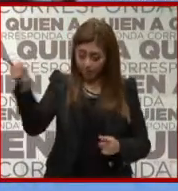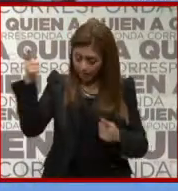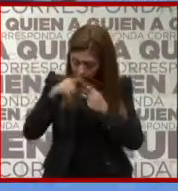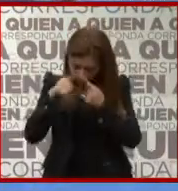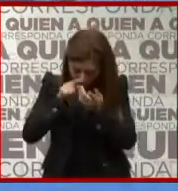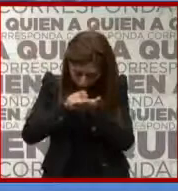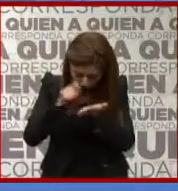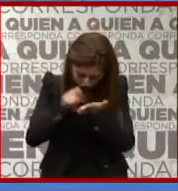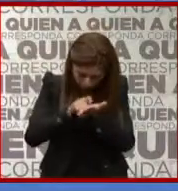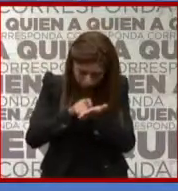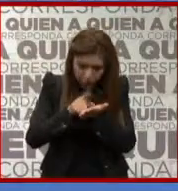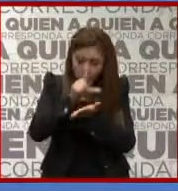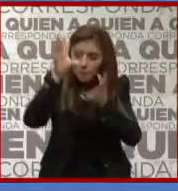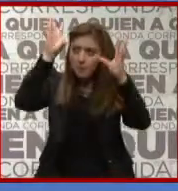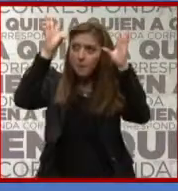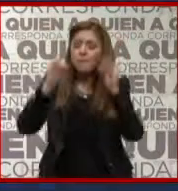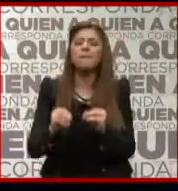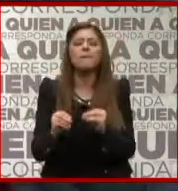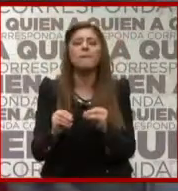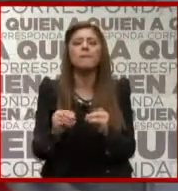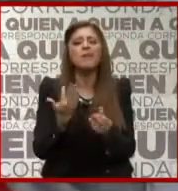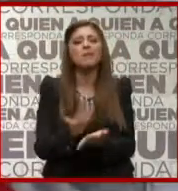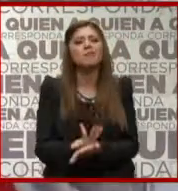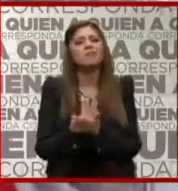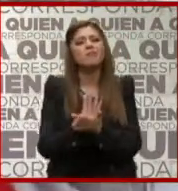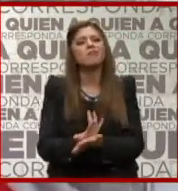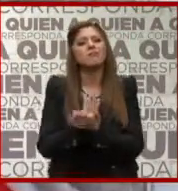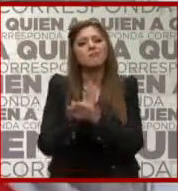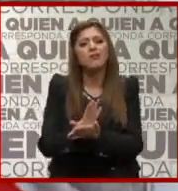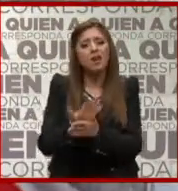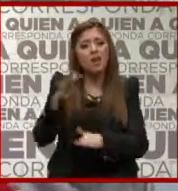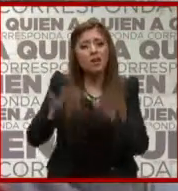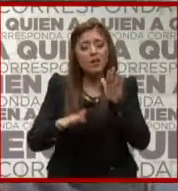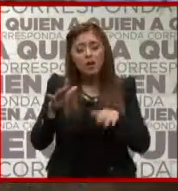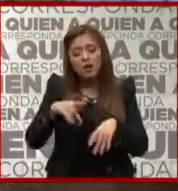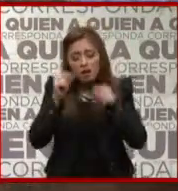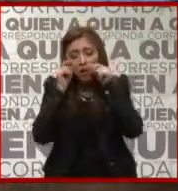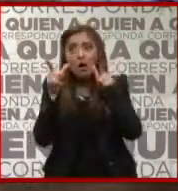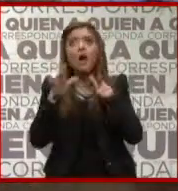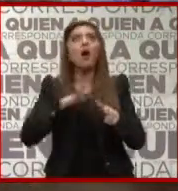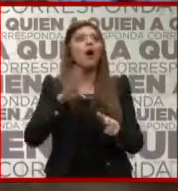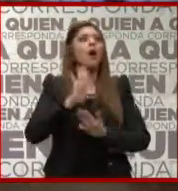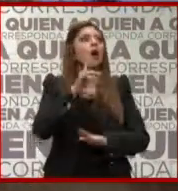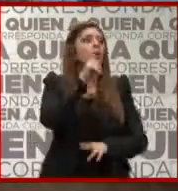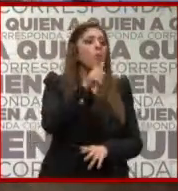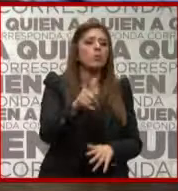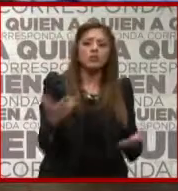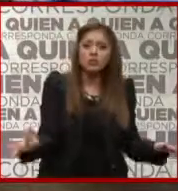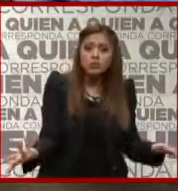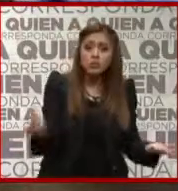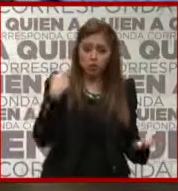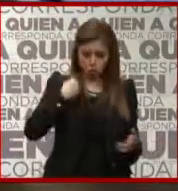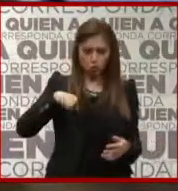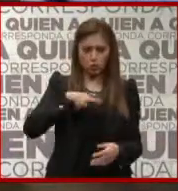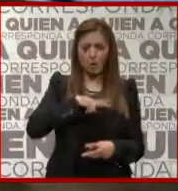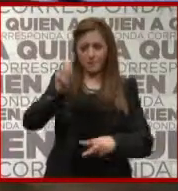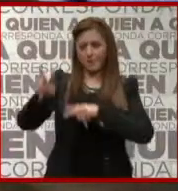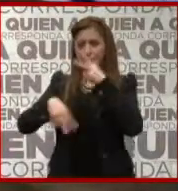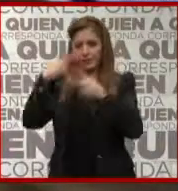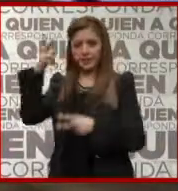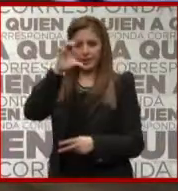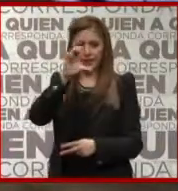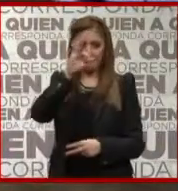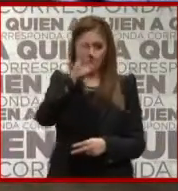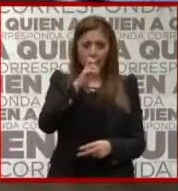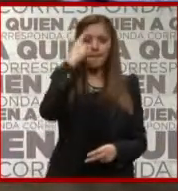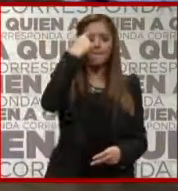les cuesta empezar de nuevo hasta que llega la luz. Luego a veces nos dormimos y ya hasta cuando nos despertamos ya hay luz. Ante esta situación acudimos a la Comisión Federal de